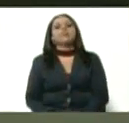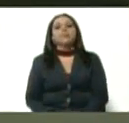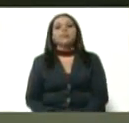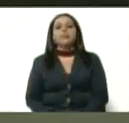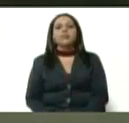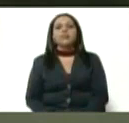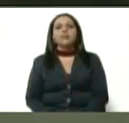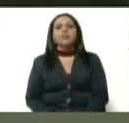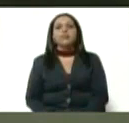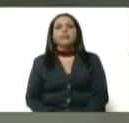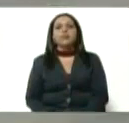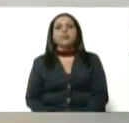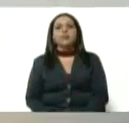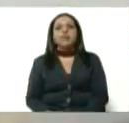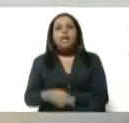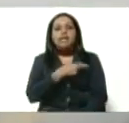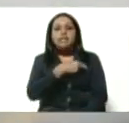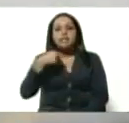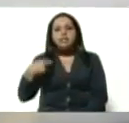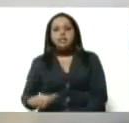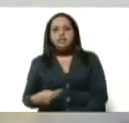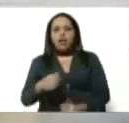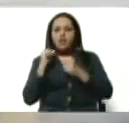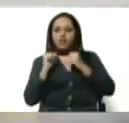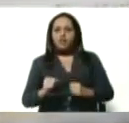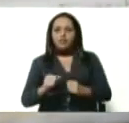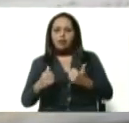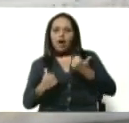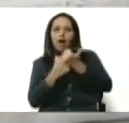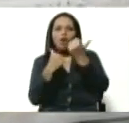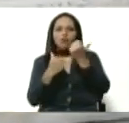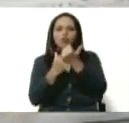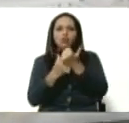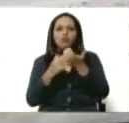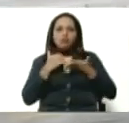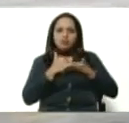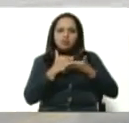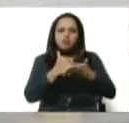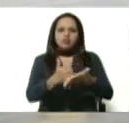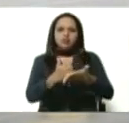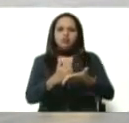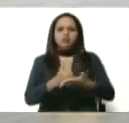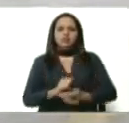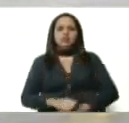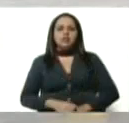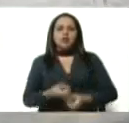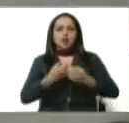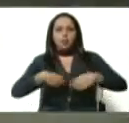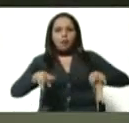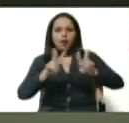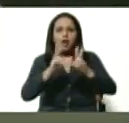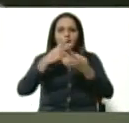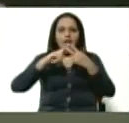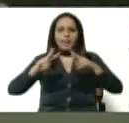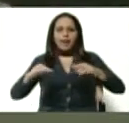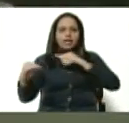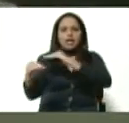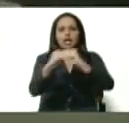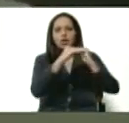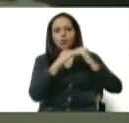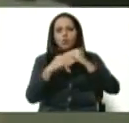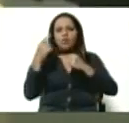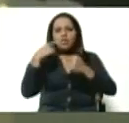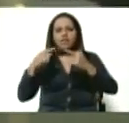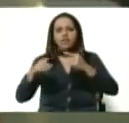Además, China, con esa firme posición, sosteniendo los principios de no intervención, la paz, la igualdad entre los